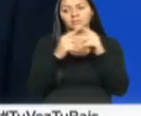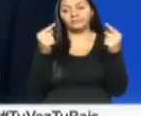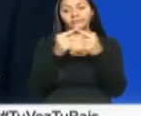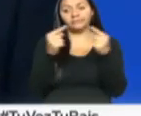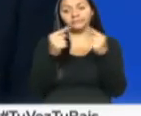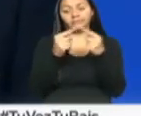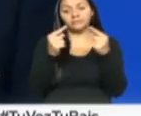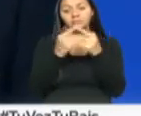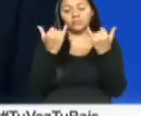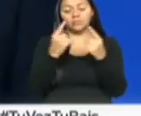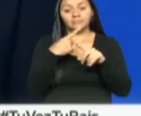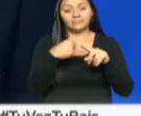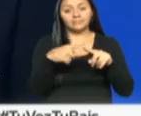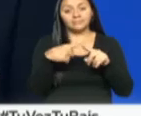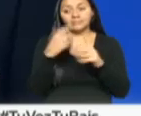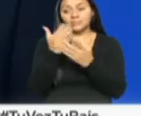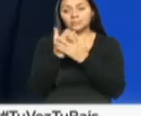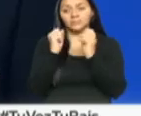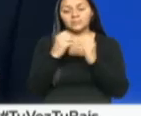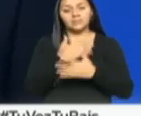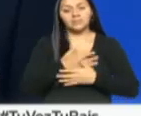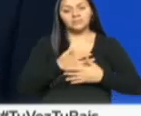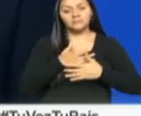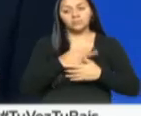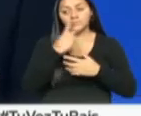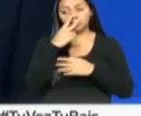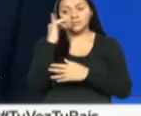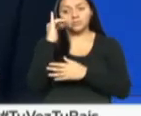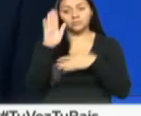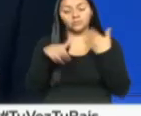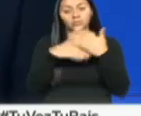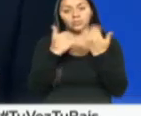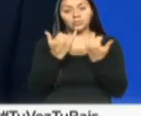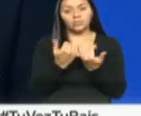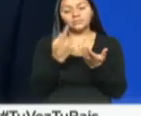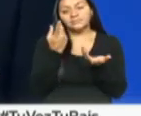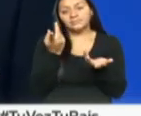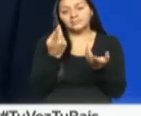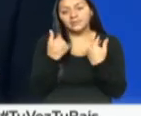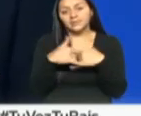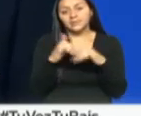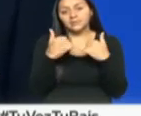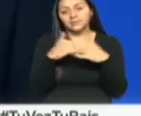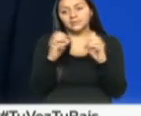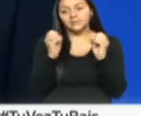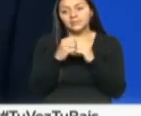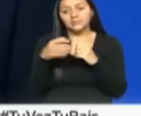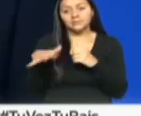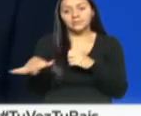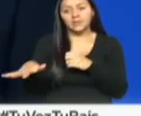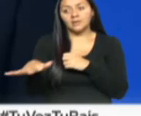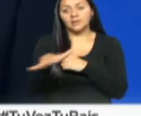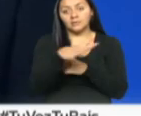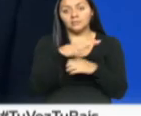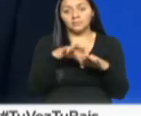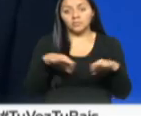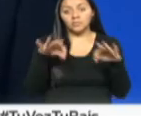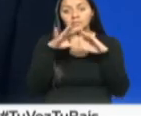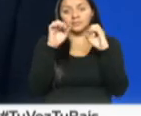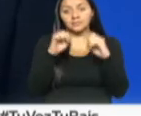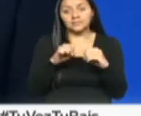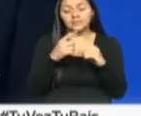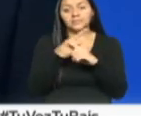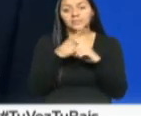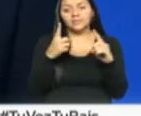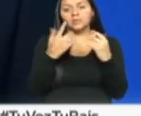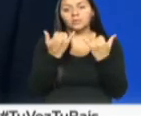hemos diversificado nuestra economía y disfrutamos del auge de la industria turística, seguimos dependiendo de los recursos marinos. El océano es de vital importancia para nosotros,